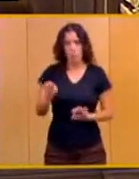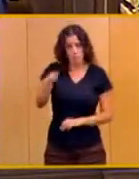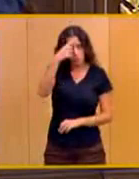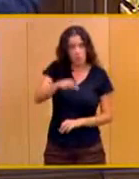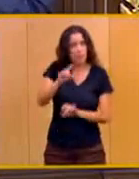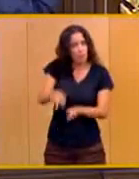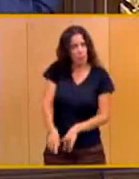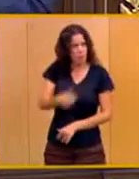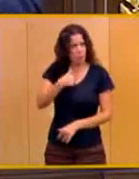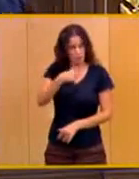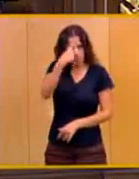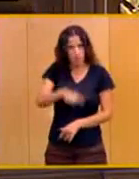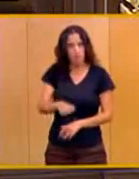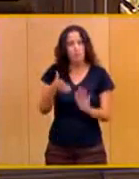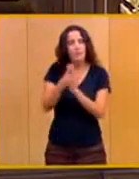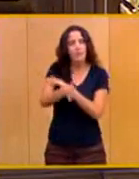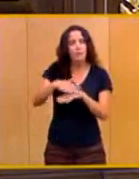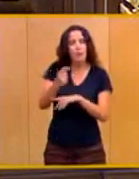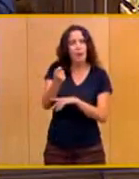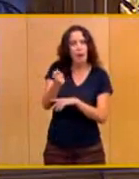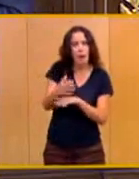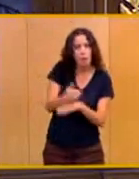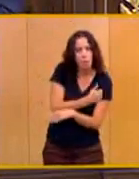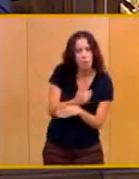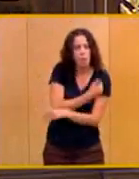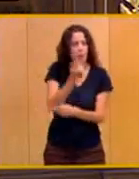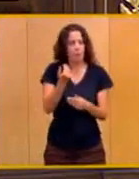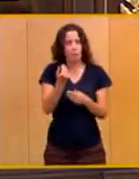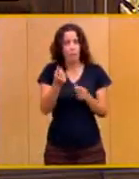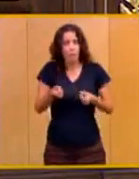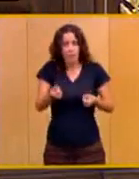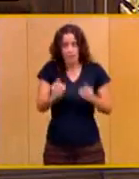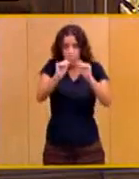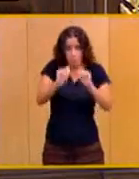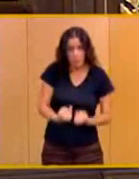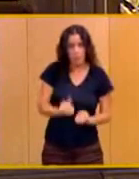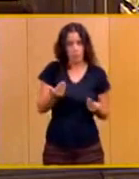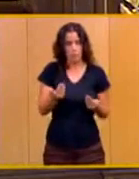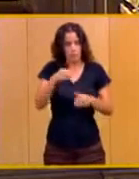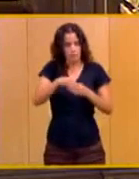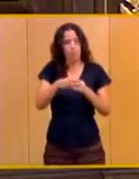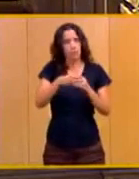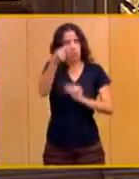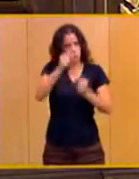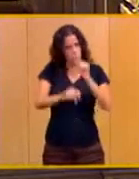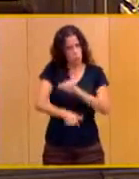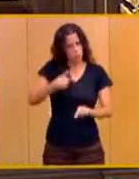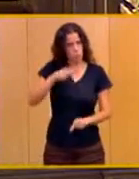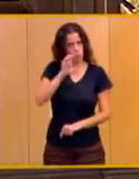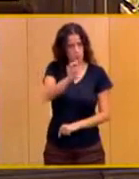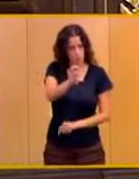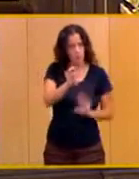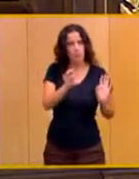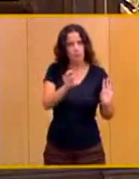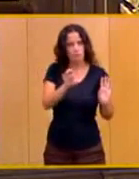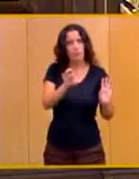para ahorrar, para reducir el gasto en lo que es los presupuestos generales del Estado, las